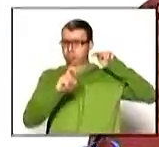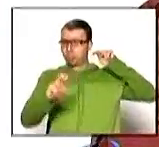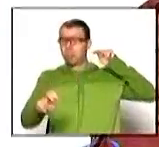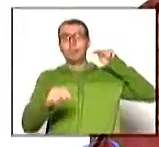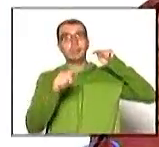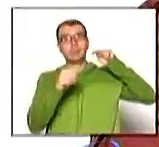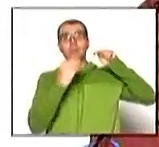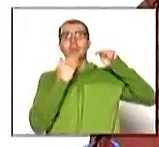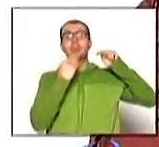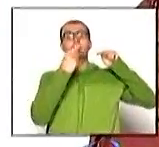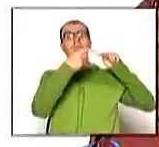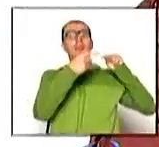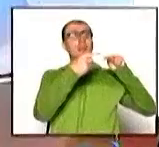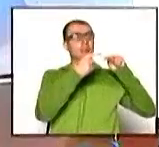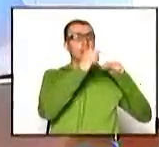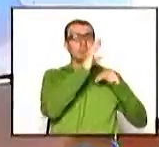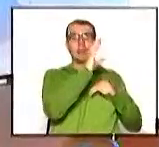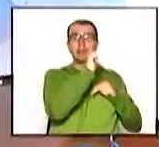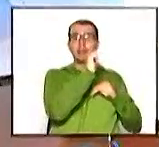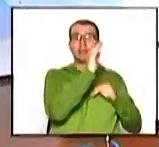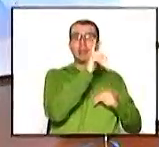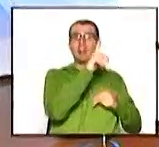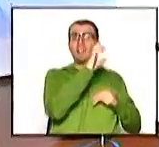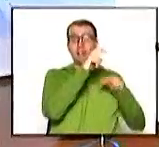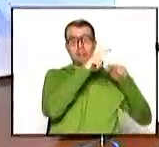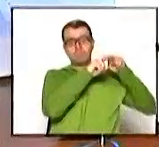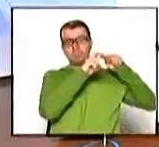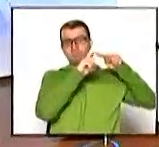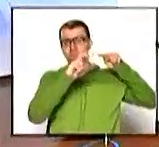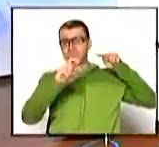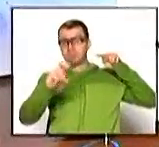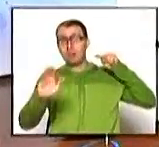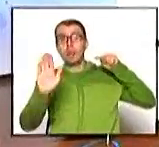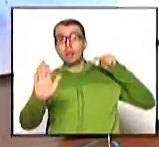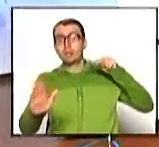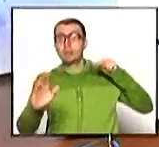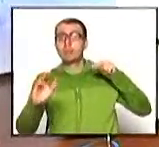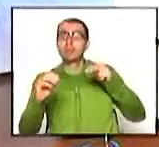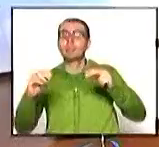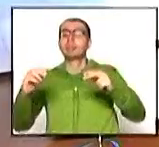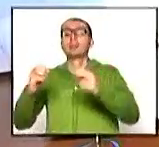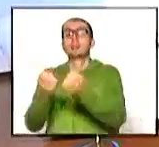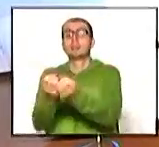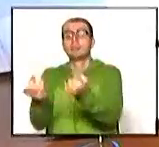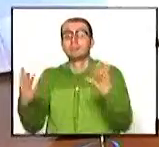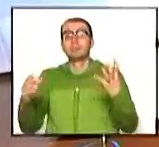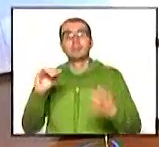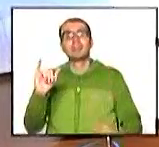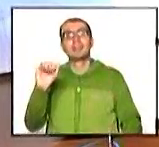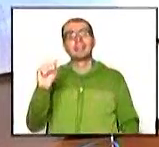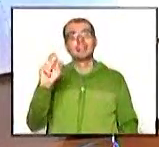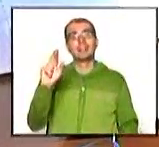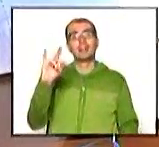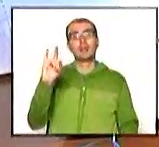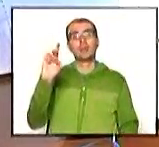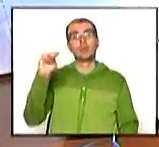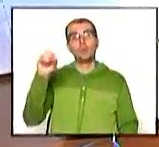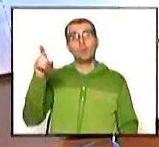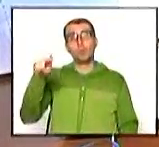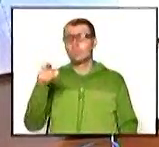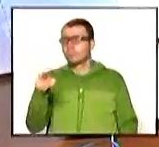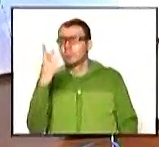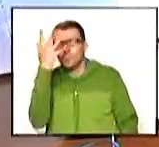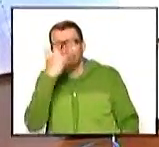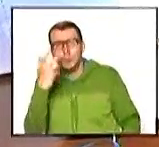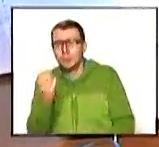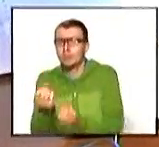rosa de Manizales. Un cablecito de 6 mil millones. De 6 mil millones al Ecoparque Los Yarumos, que es una zona boscosa, hermosísima